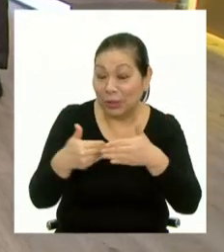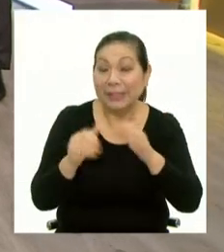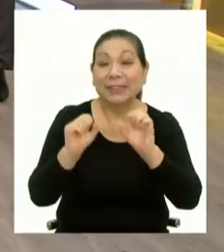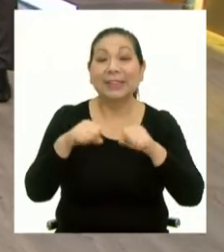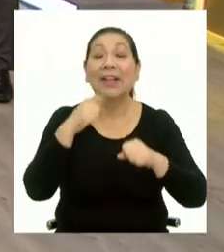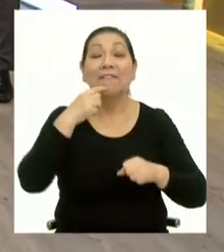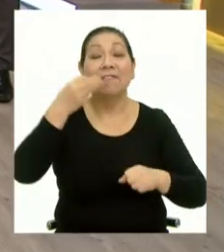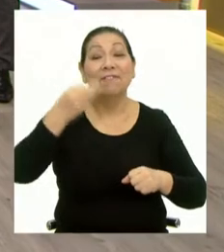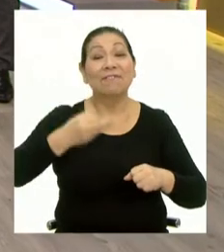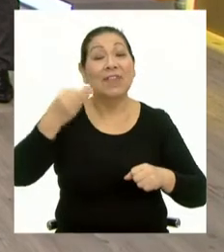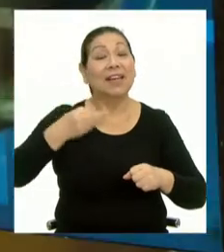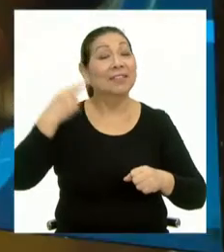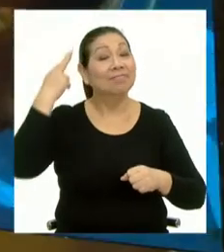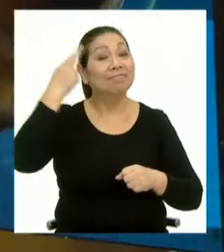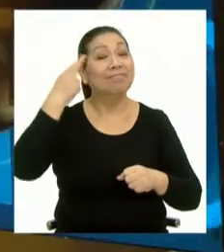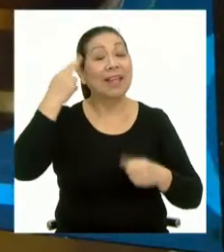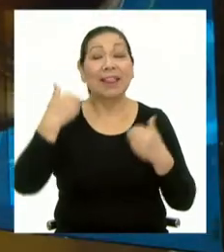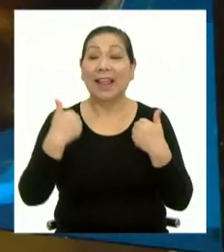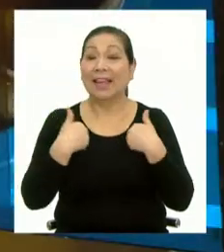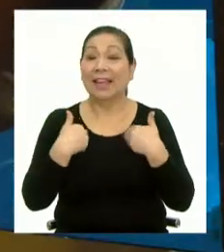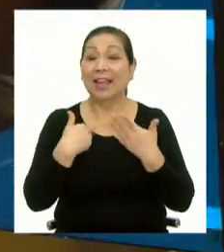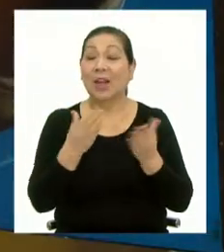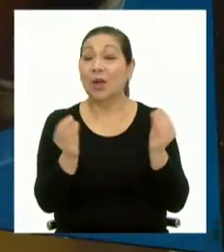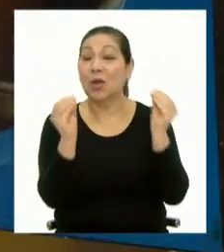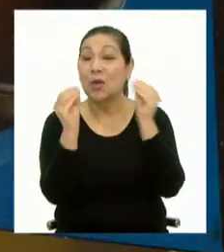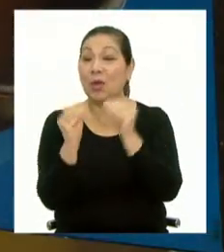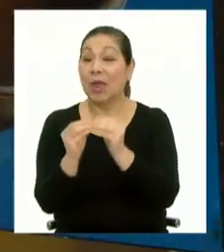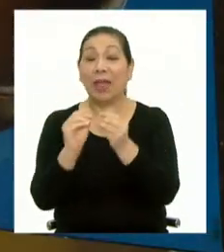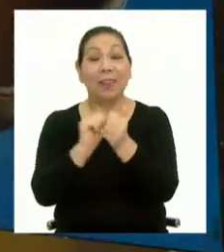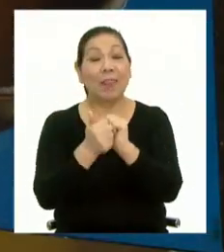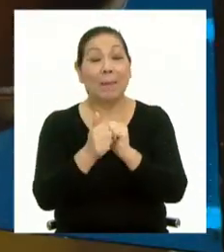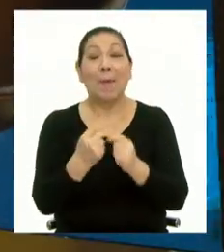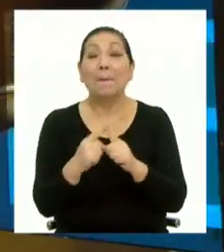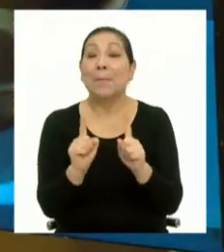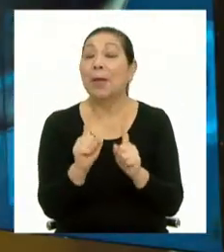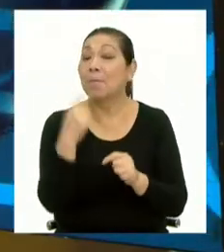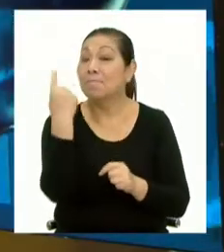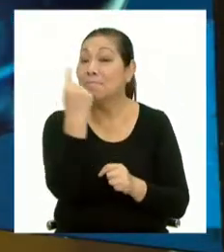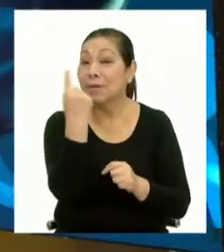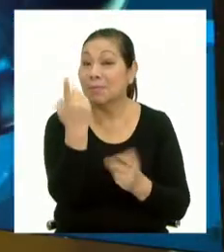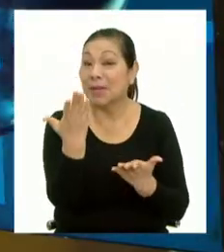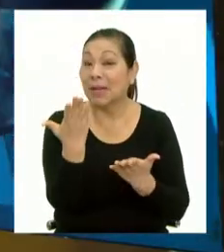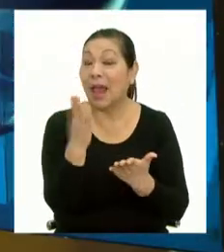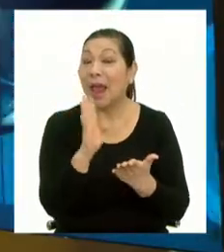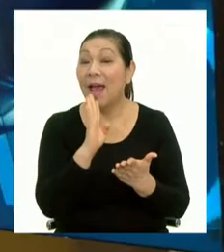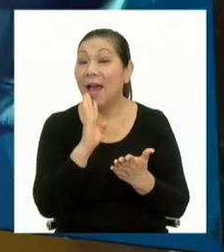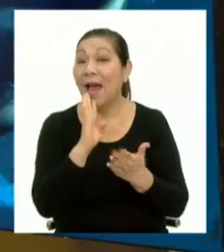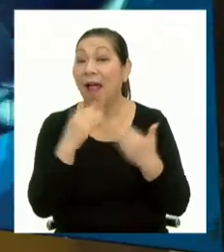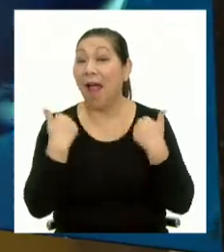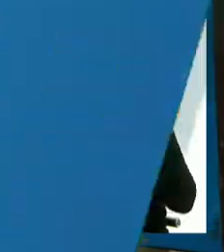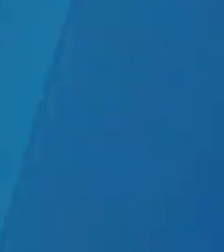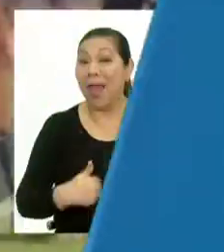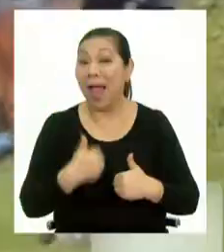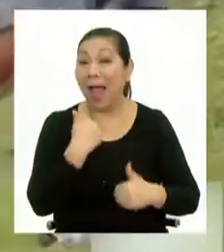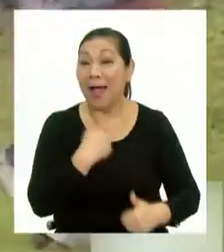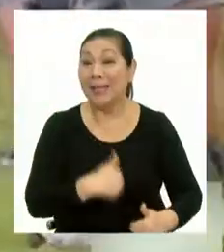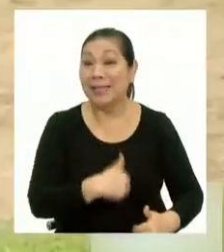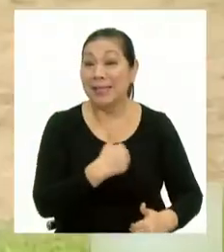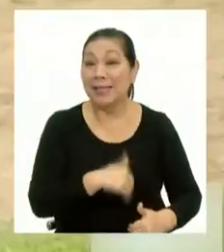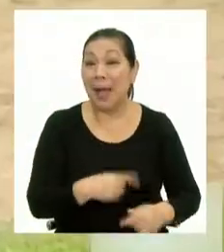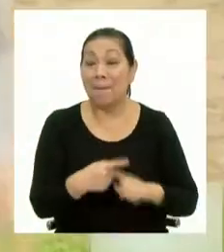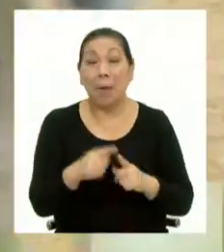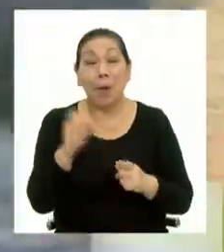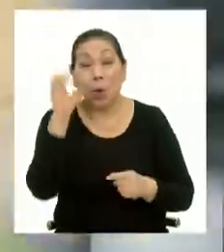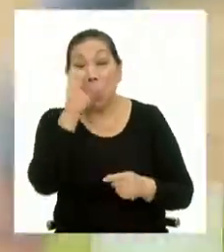verdad, es verdad. Y por esa razón vamos a tener eso en el segmento deportivo. Pero primero, vamos a hablar de Alianza Lima, cuadro victoriano, que